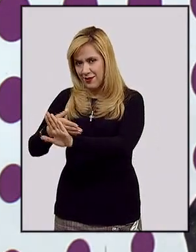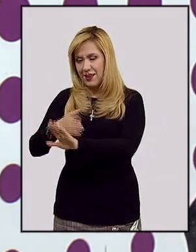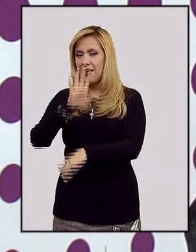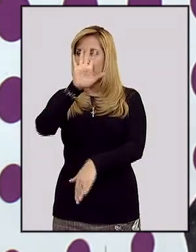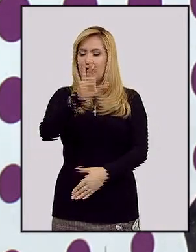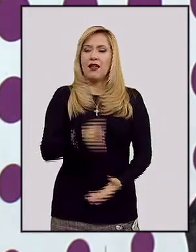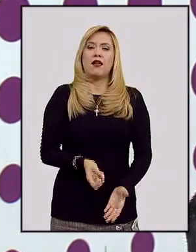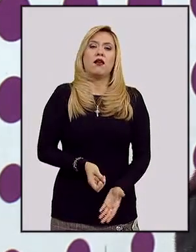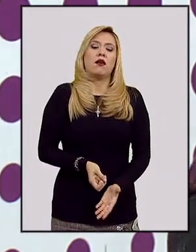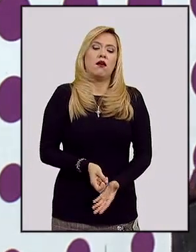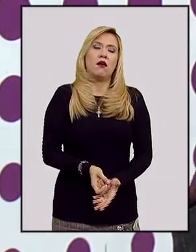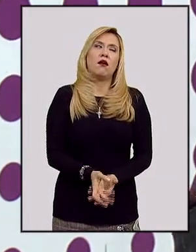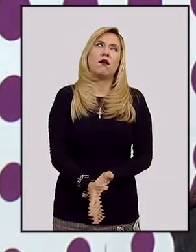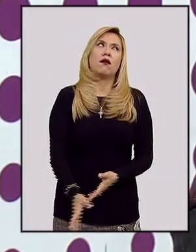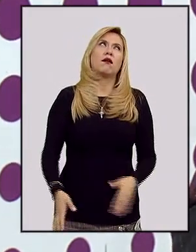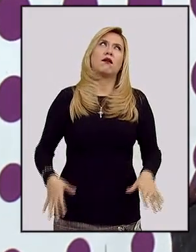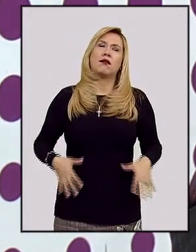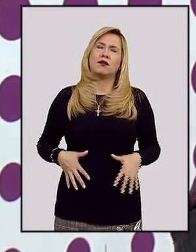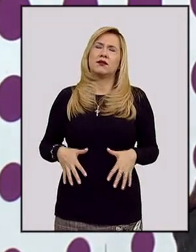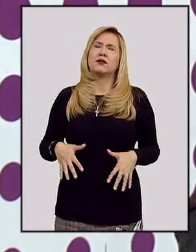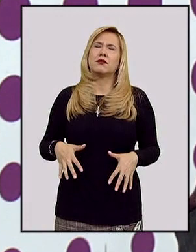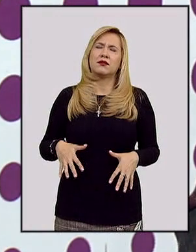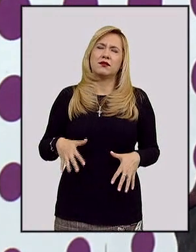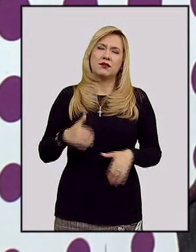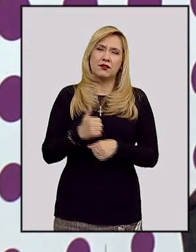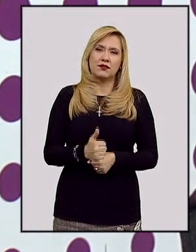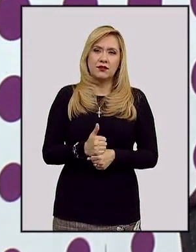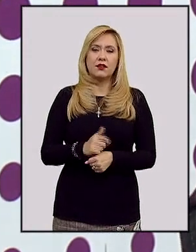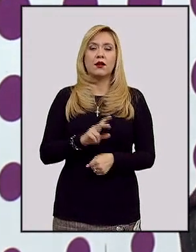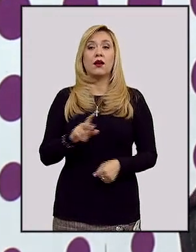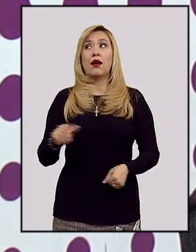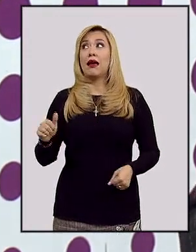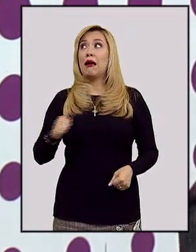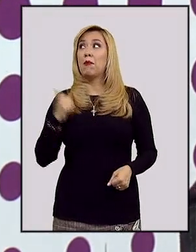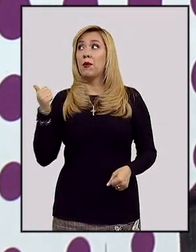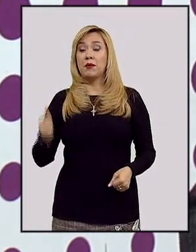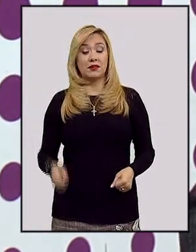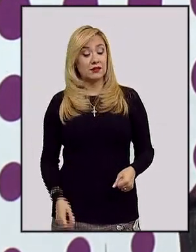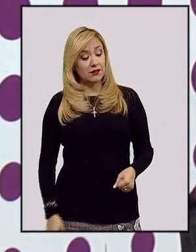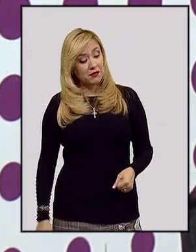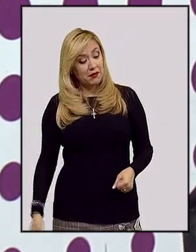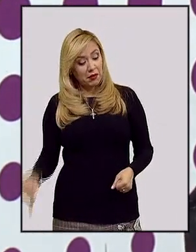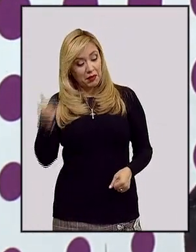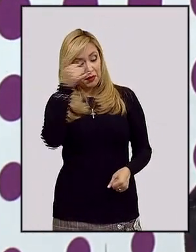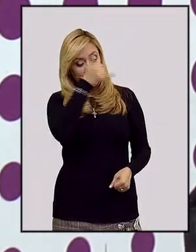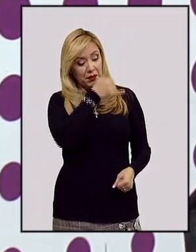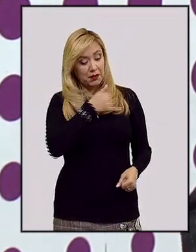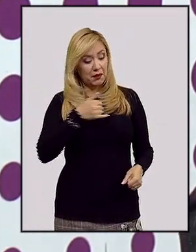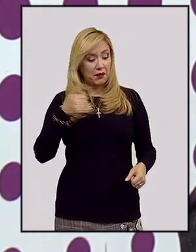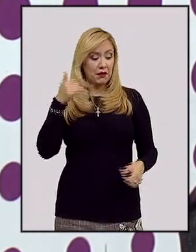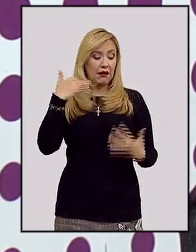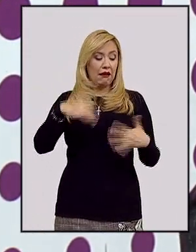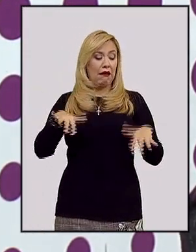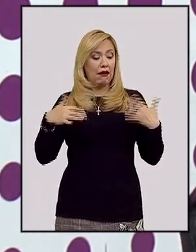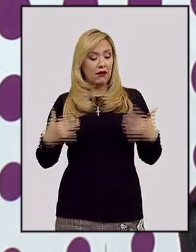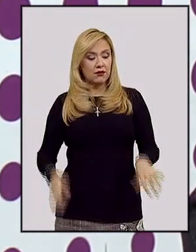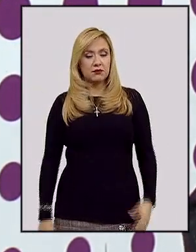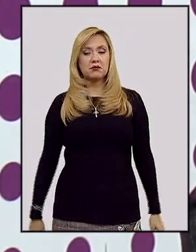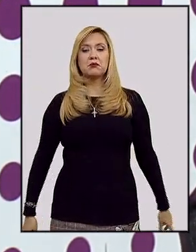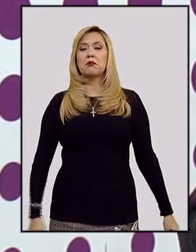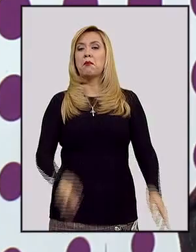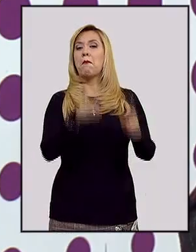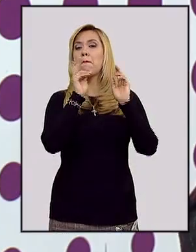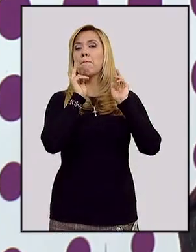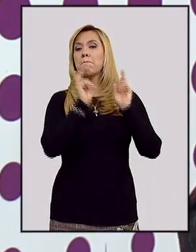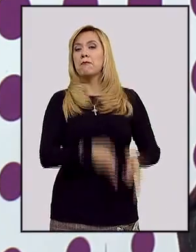casi traumática, para posteriormente aprovecharse de esa situación y ni siquiera en su momento que ella